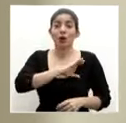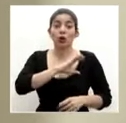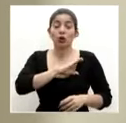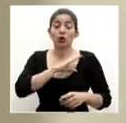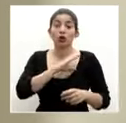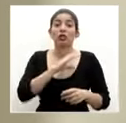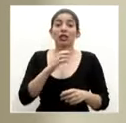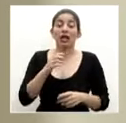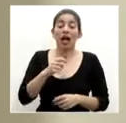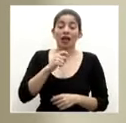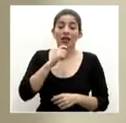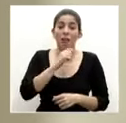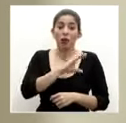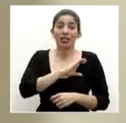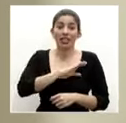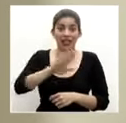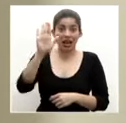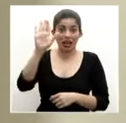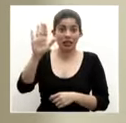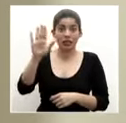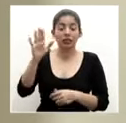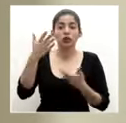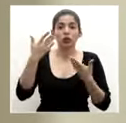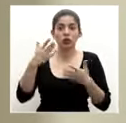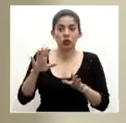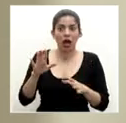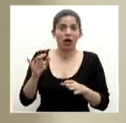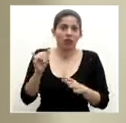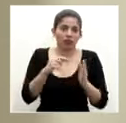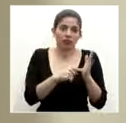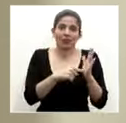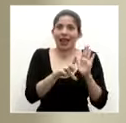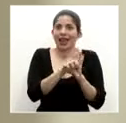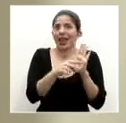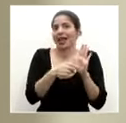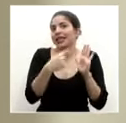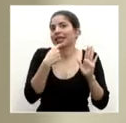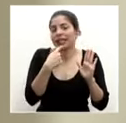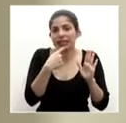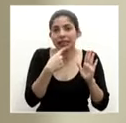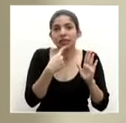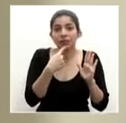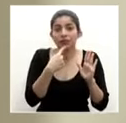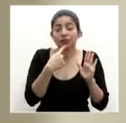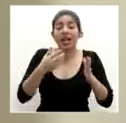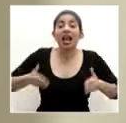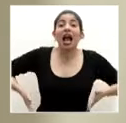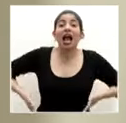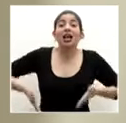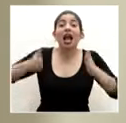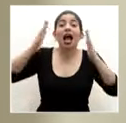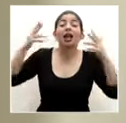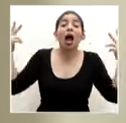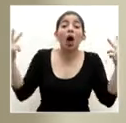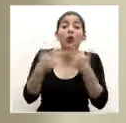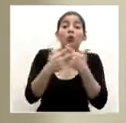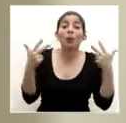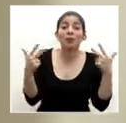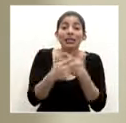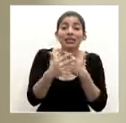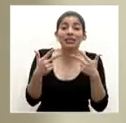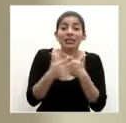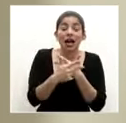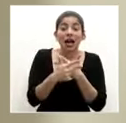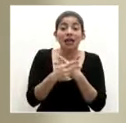se dispuso por parte de la Policía de Tránsito, y tal y como está establecido en la ley, que en carreteras, autopistas, que